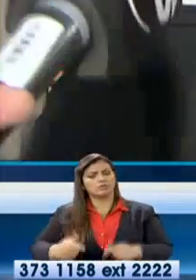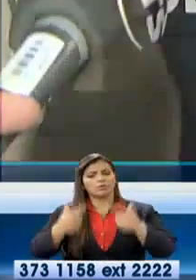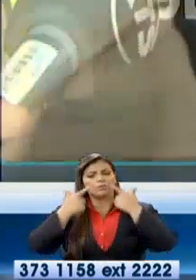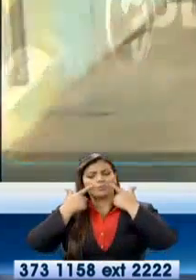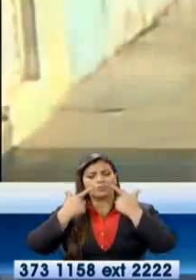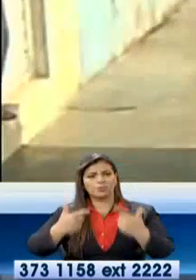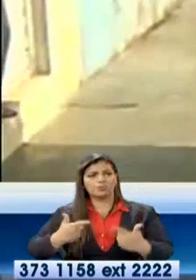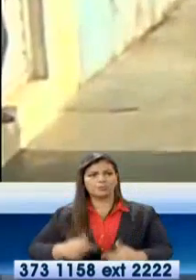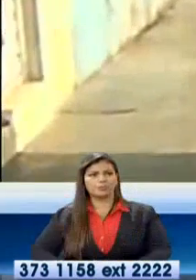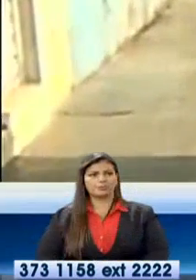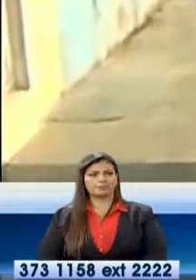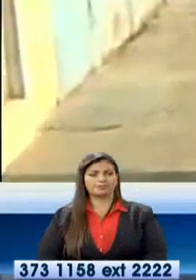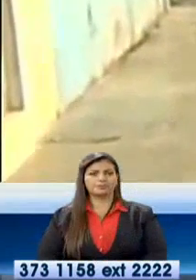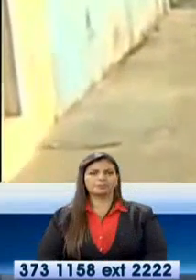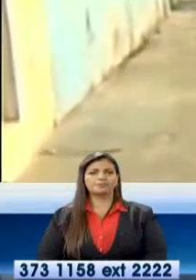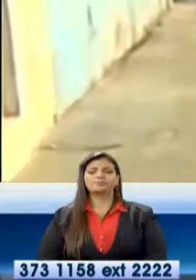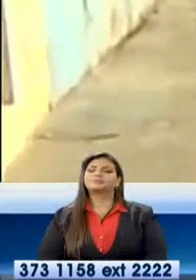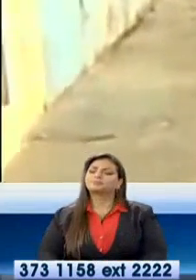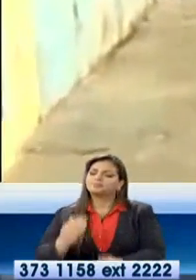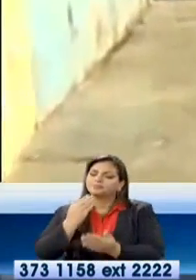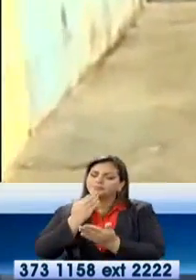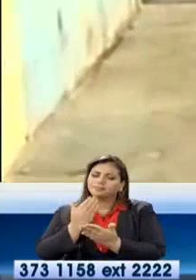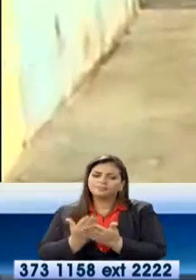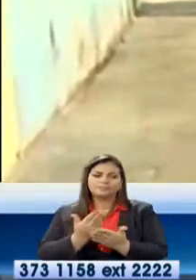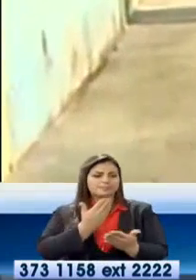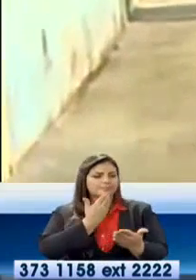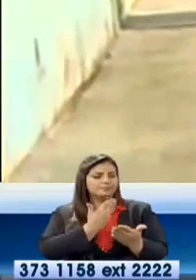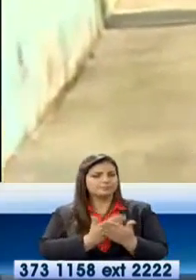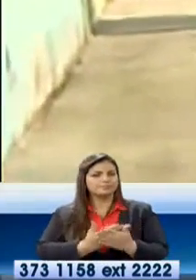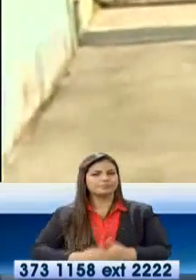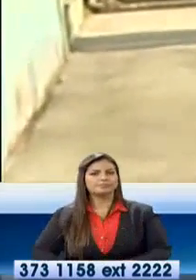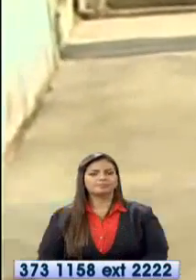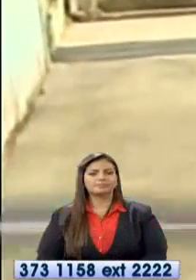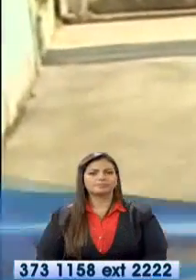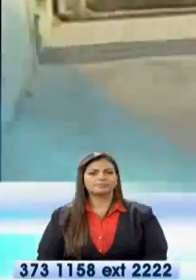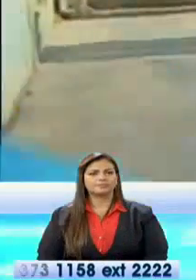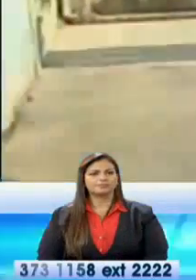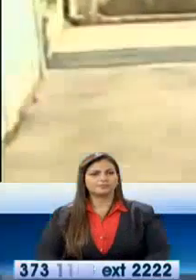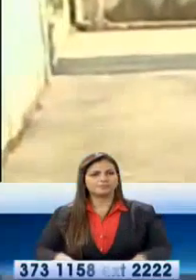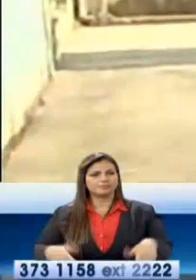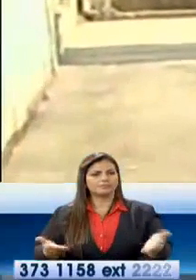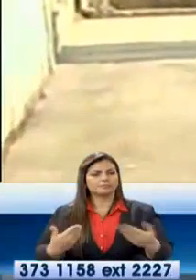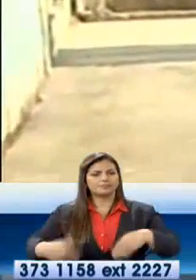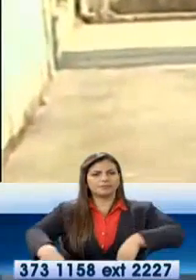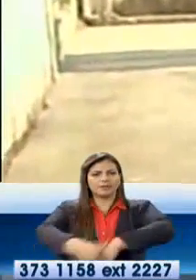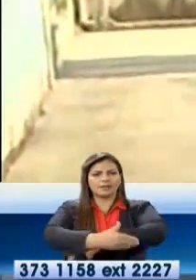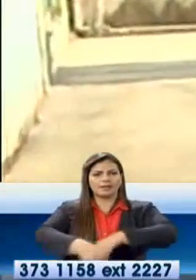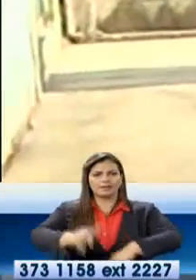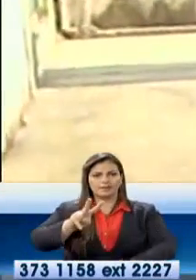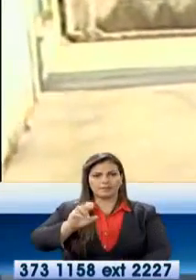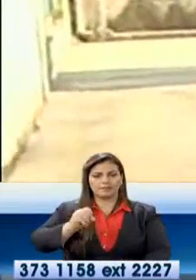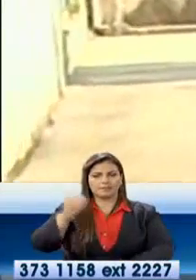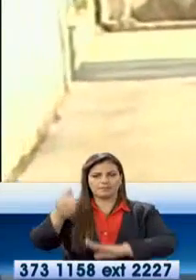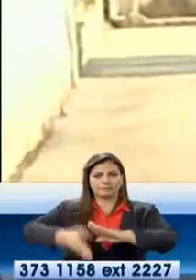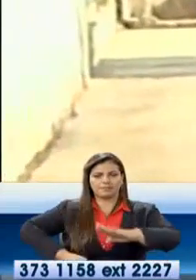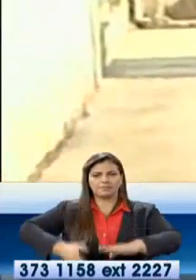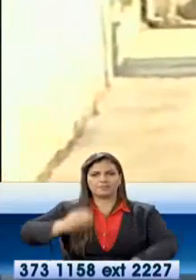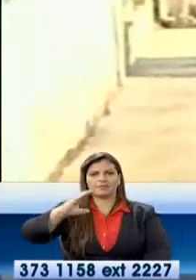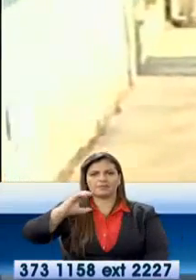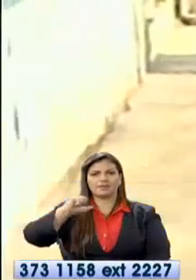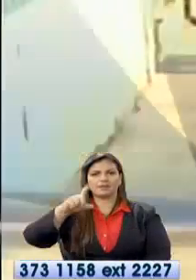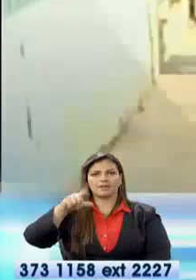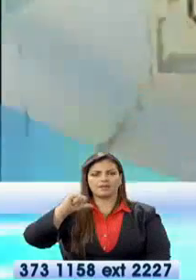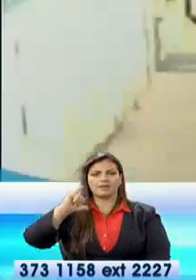ser incluso de riesgo para las personas, para los moradores de ese sector. Estamos en la 20 y Calicuchima, en donde, bueno,